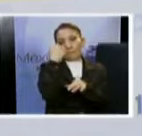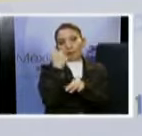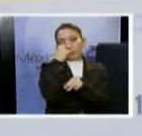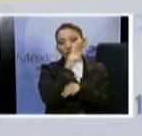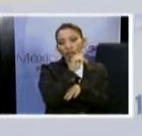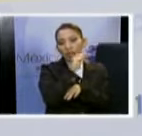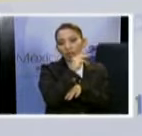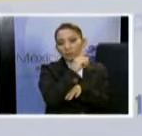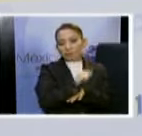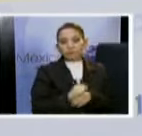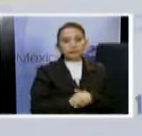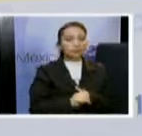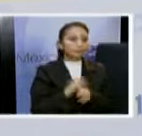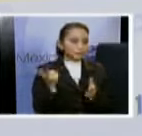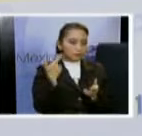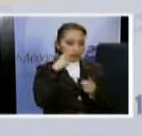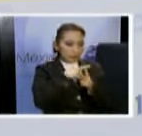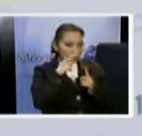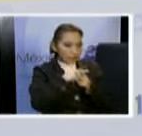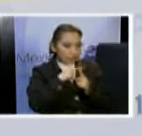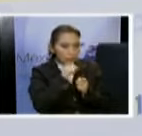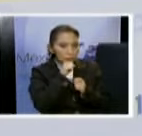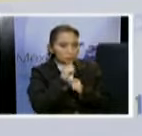Canadá. Entre las tareas